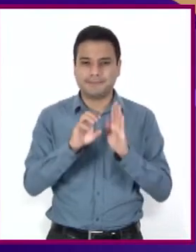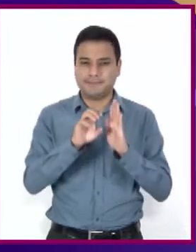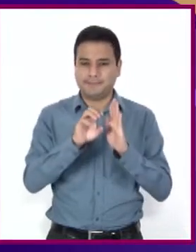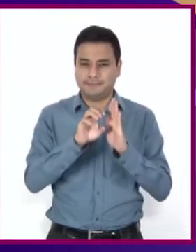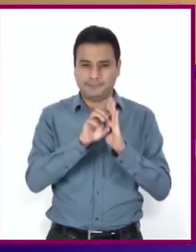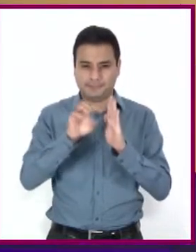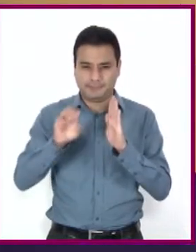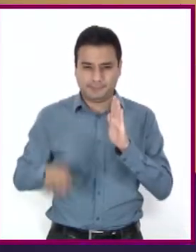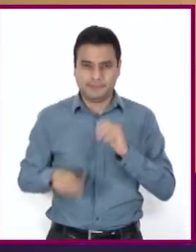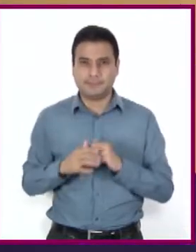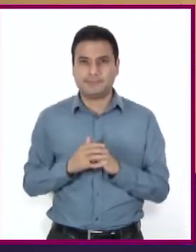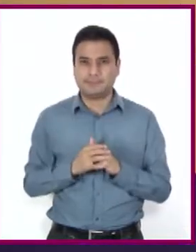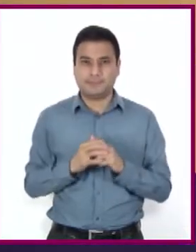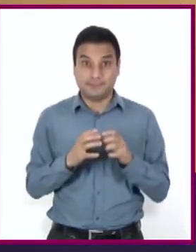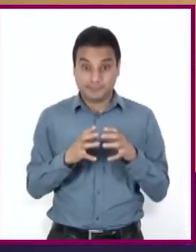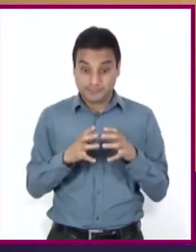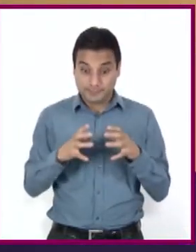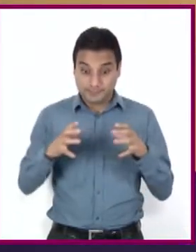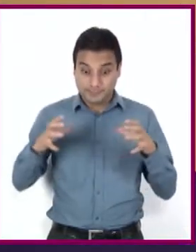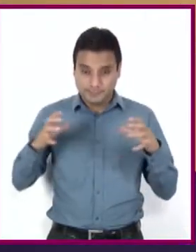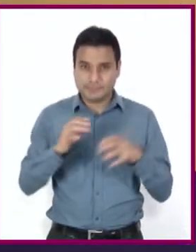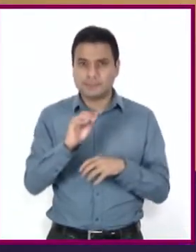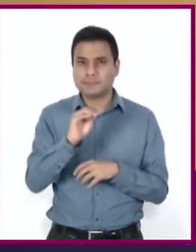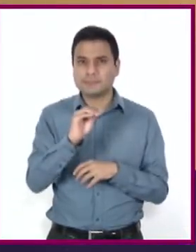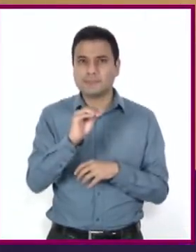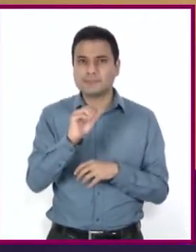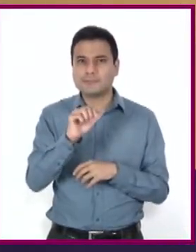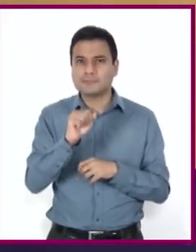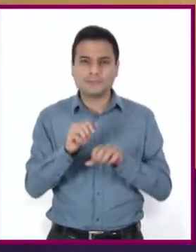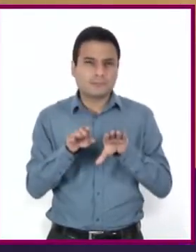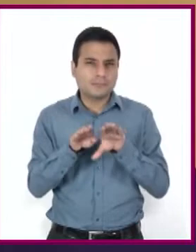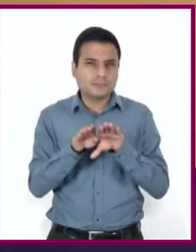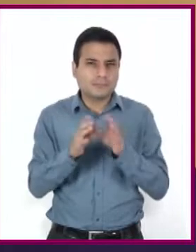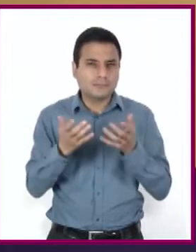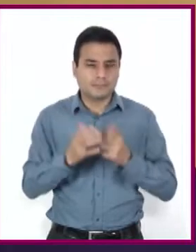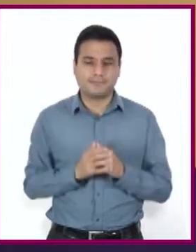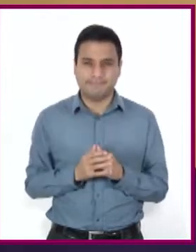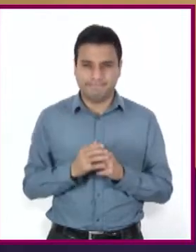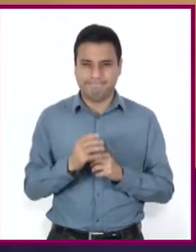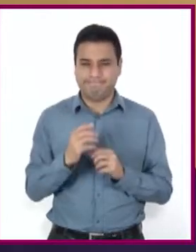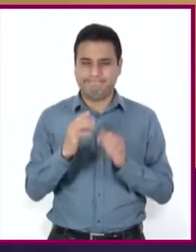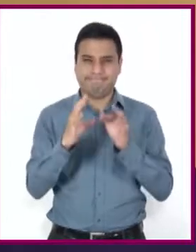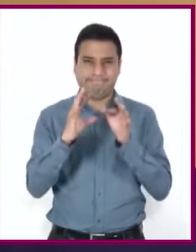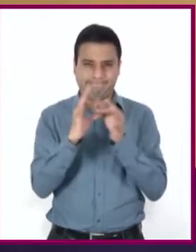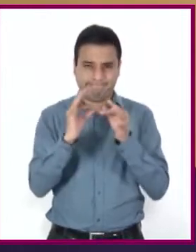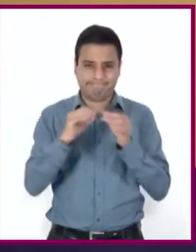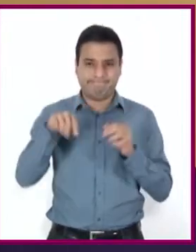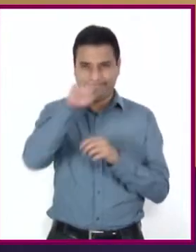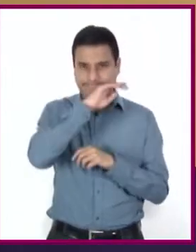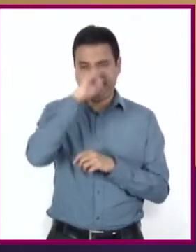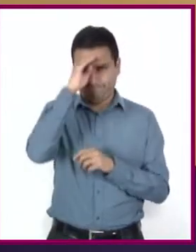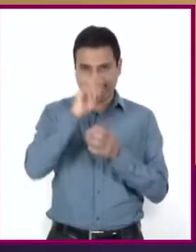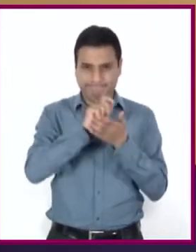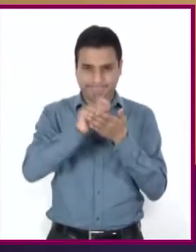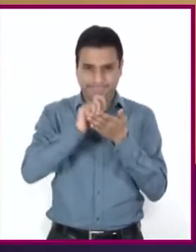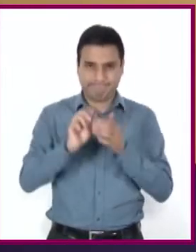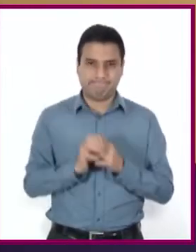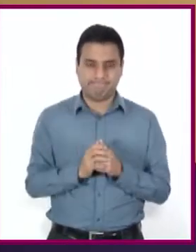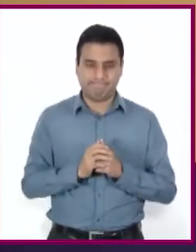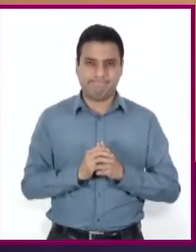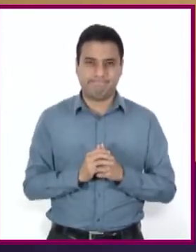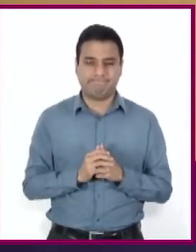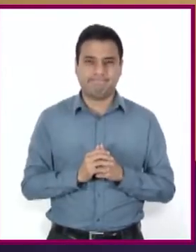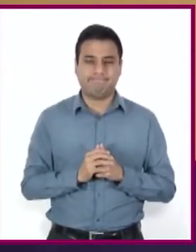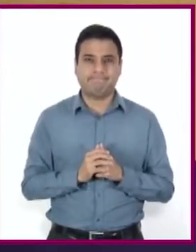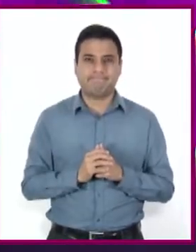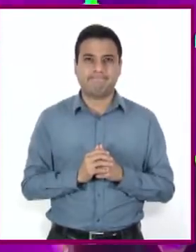misma? Vayan registrando sus ideas. Conforme avancemos en la sesión podrán fortalecerlas o modificarlas.